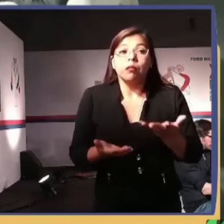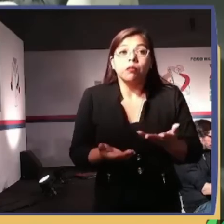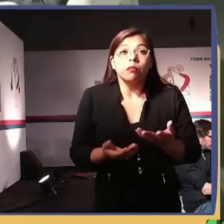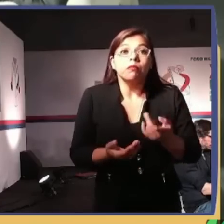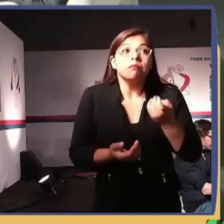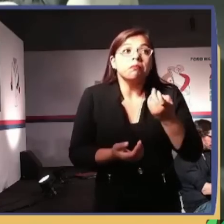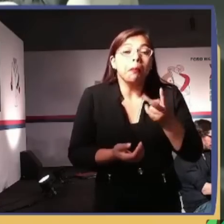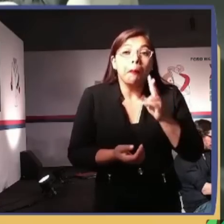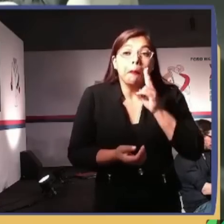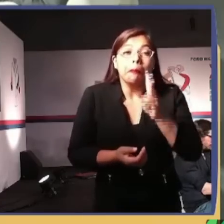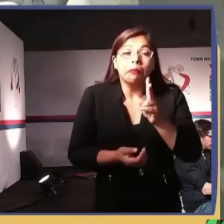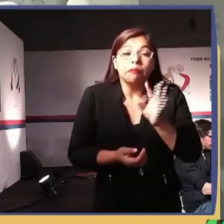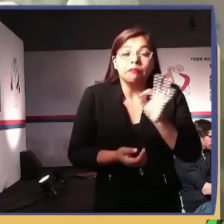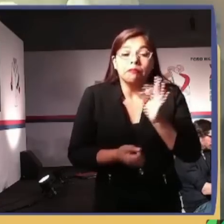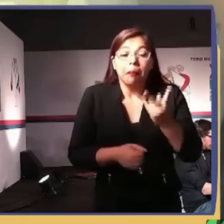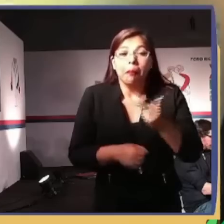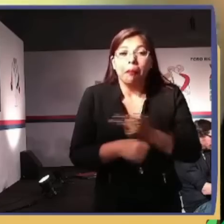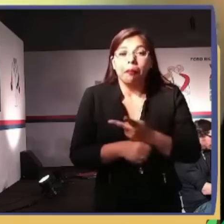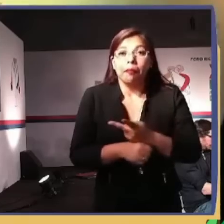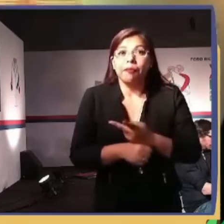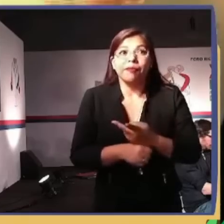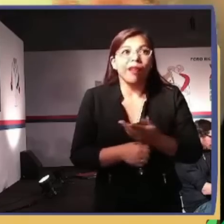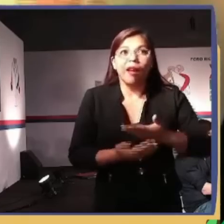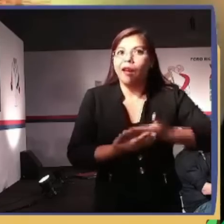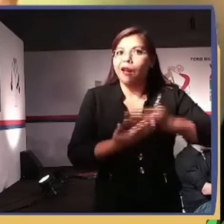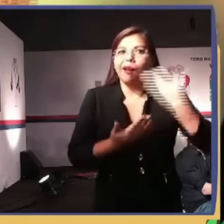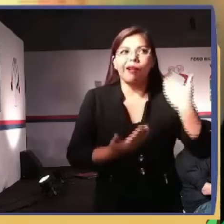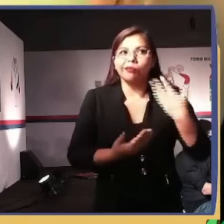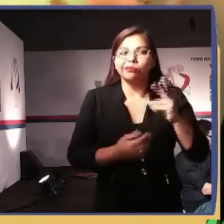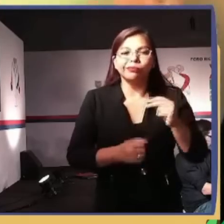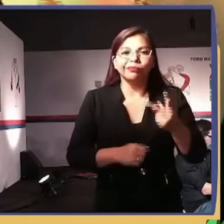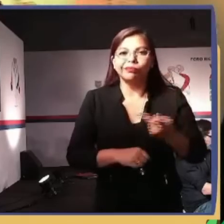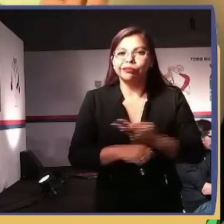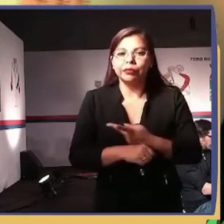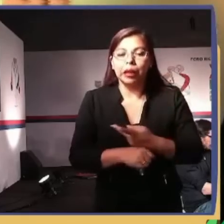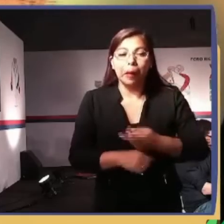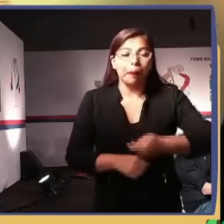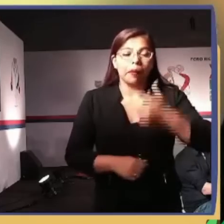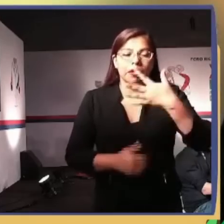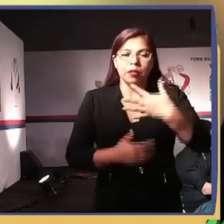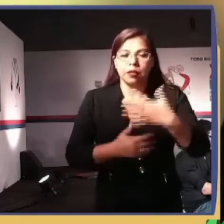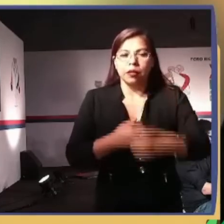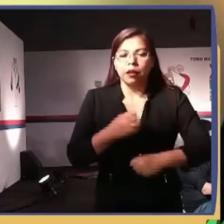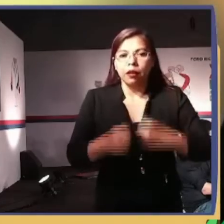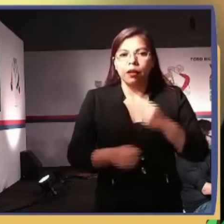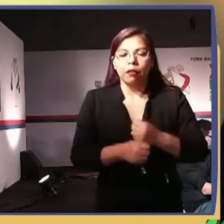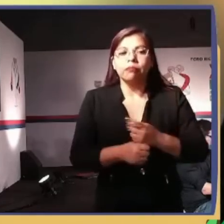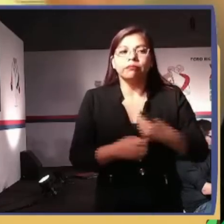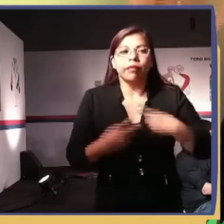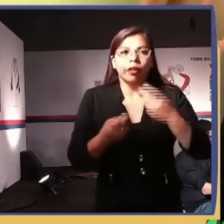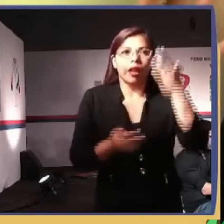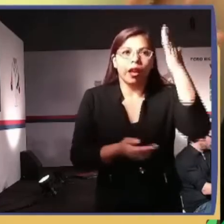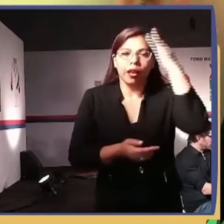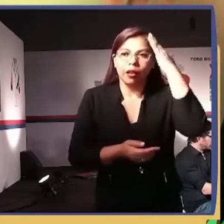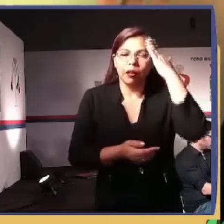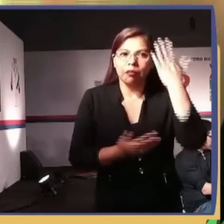posibilidad inédita. Durante los primeros 15 años se dieron liderazgos